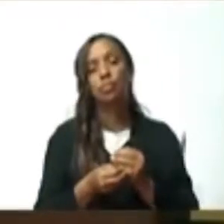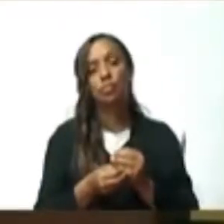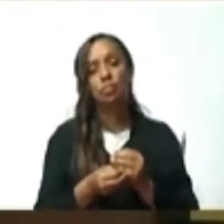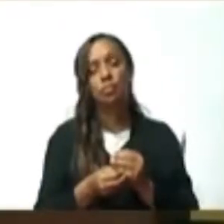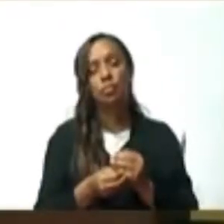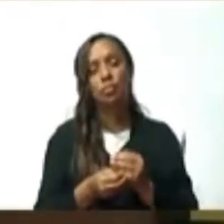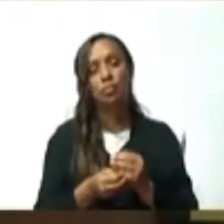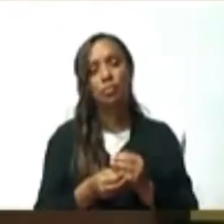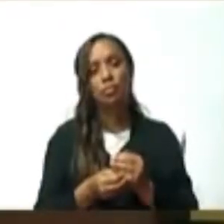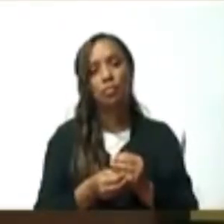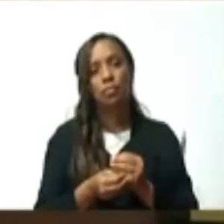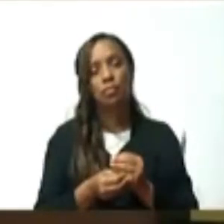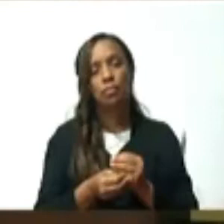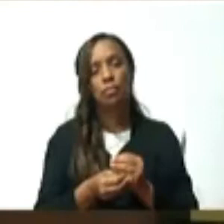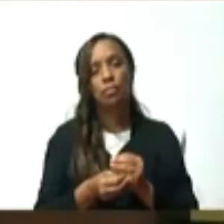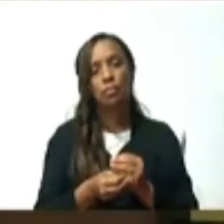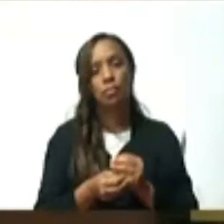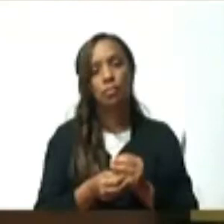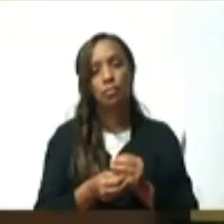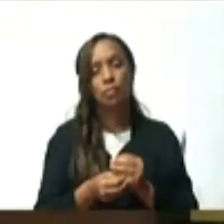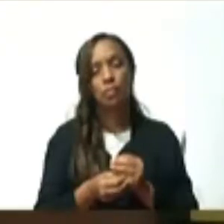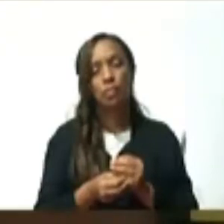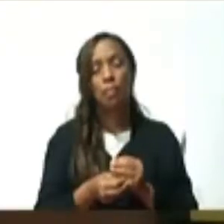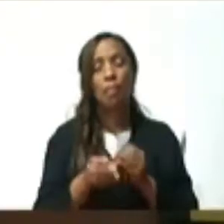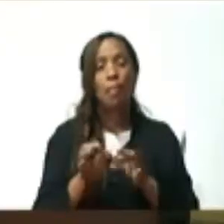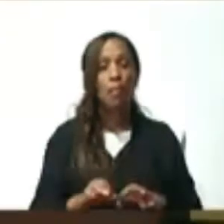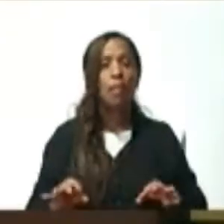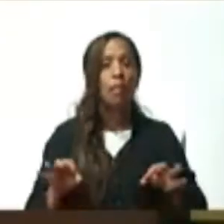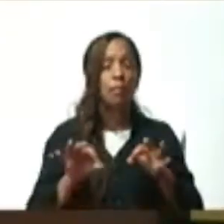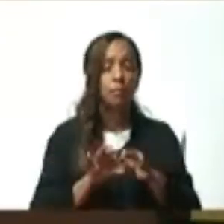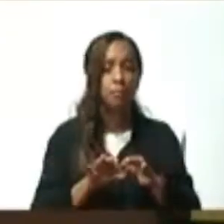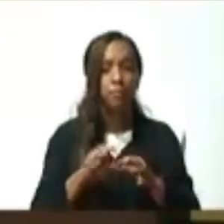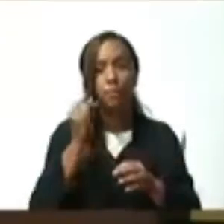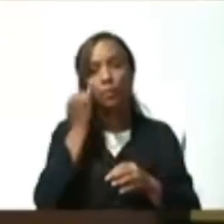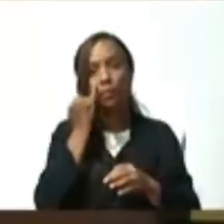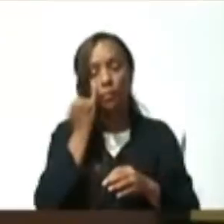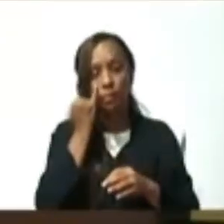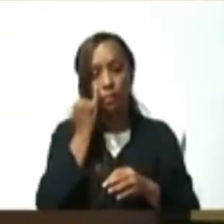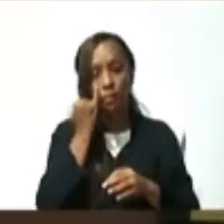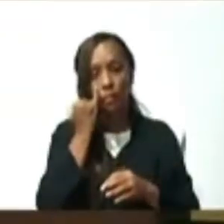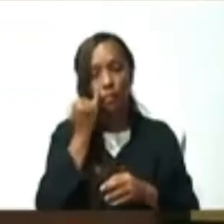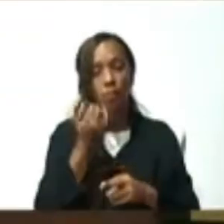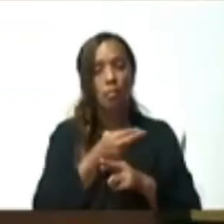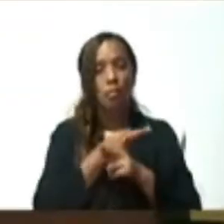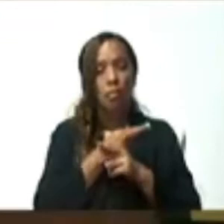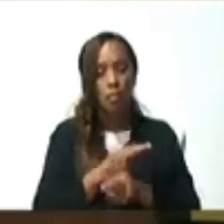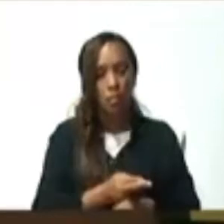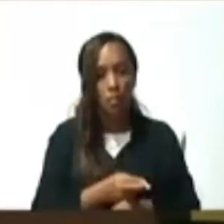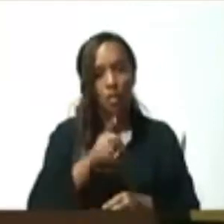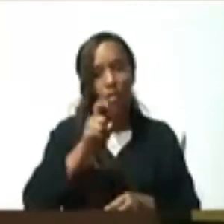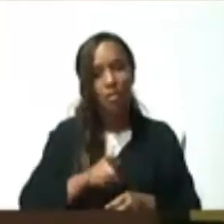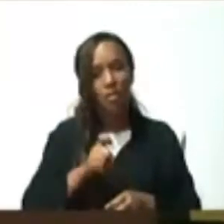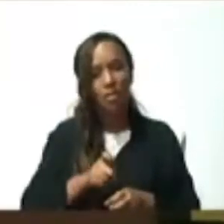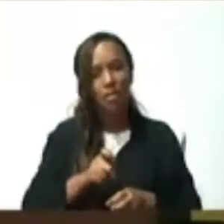los reconocimientos lo hagamos por separado. Lo que yo te pido es que inmediatamente concluyamos con